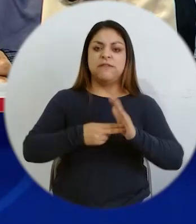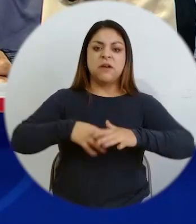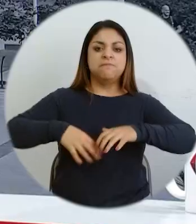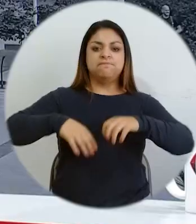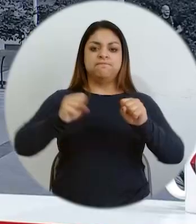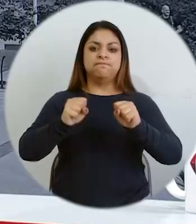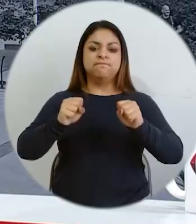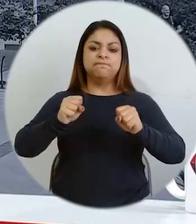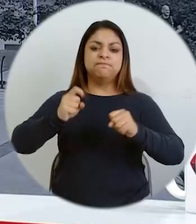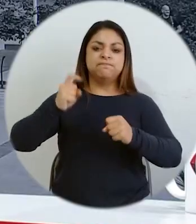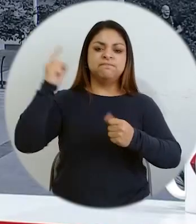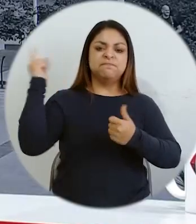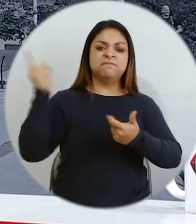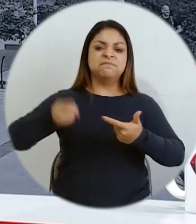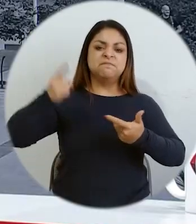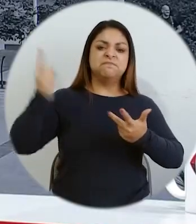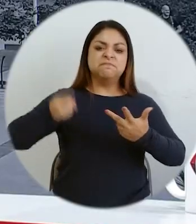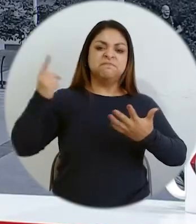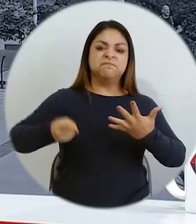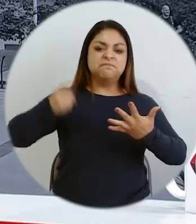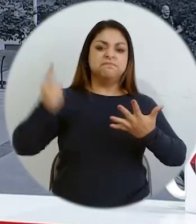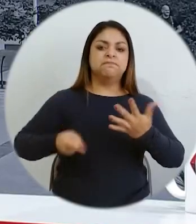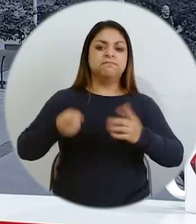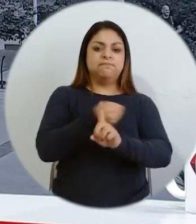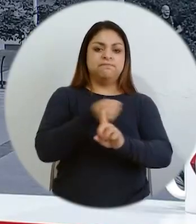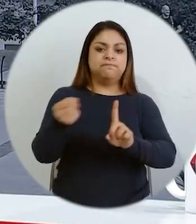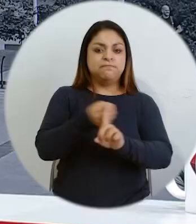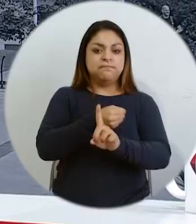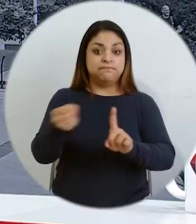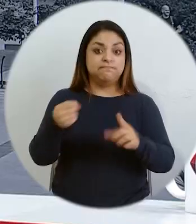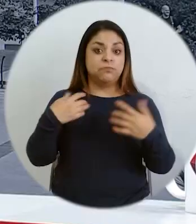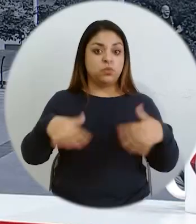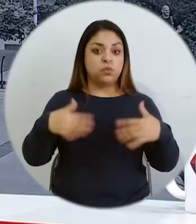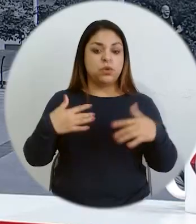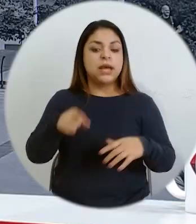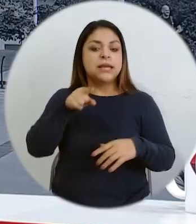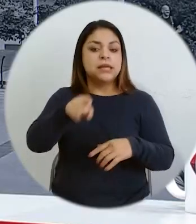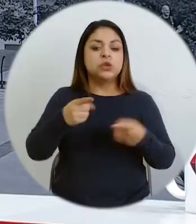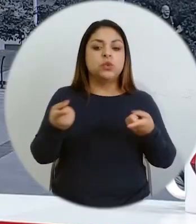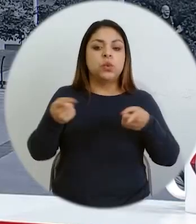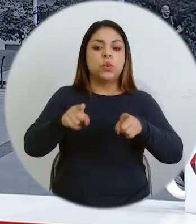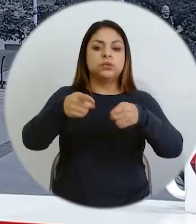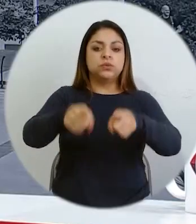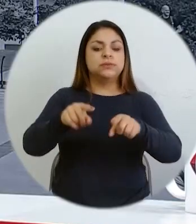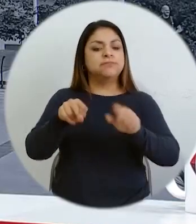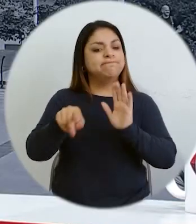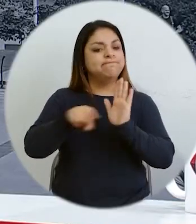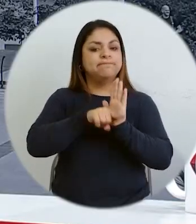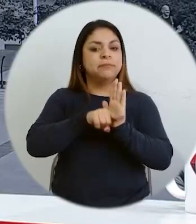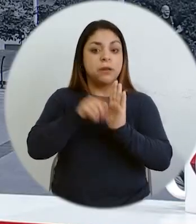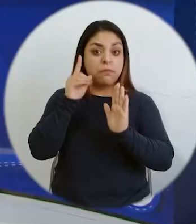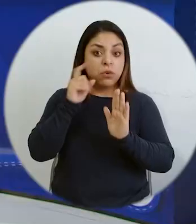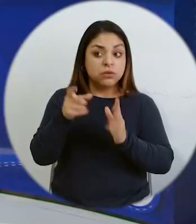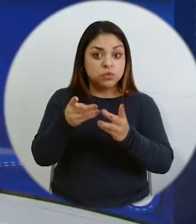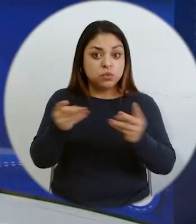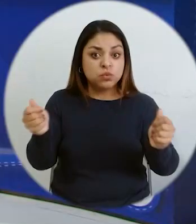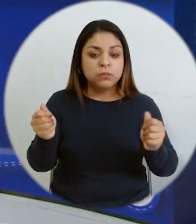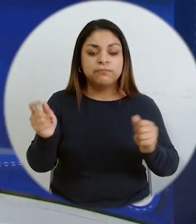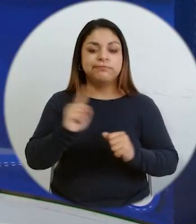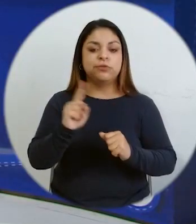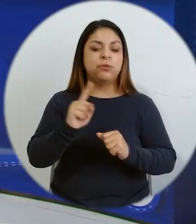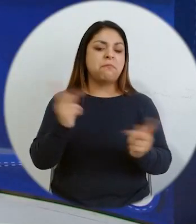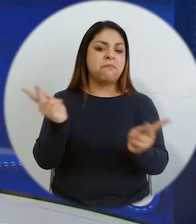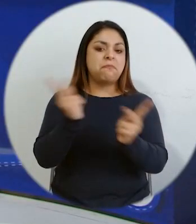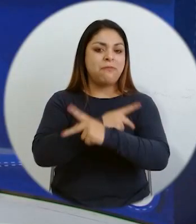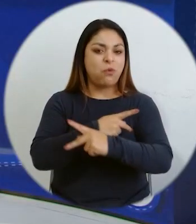y violento del poder. Y esto trae consecuencias negativas porque en lugar de resolver los problemas, los empeora.